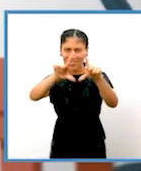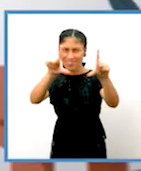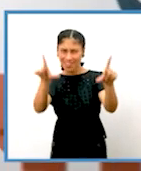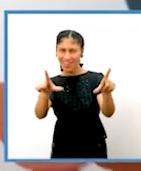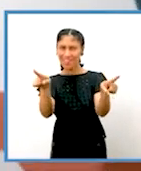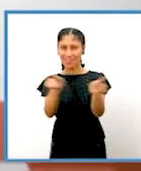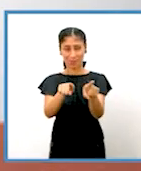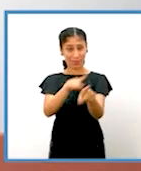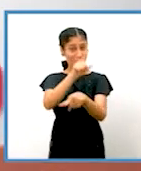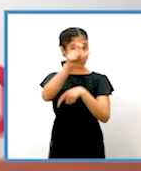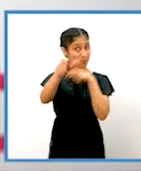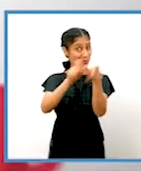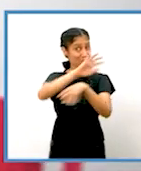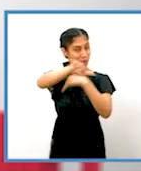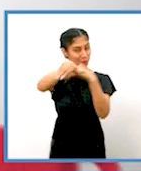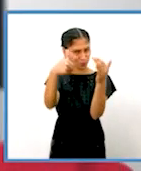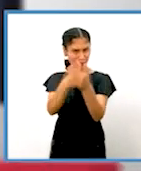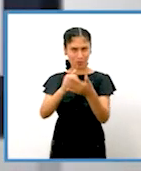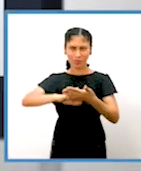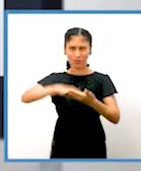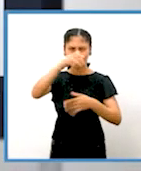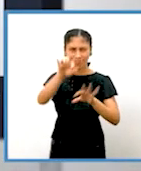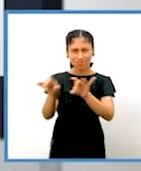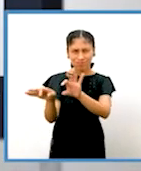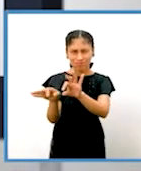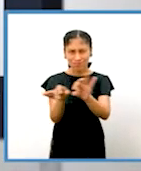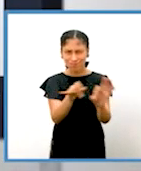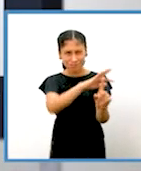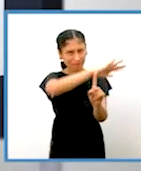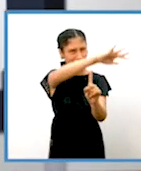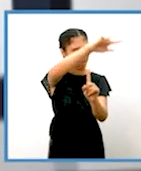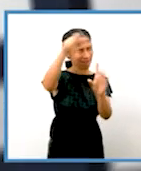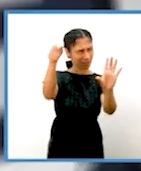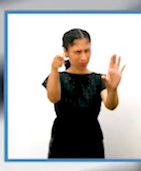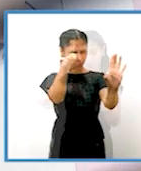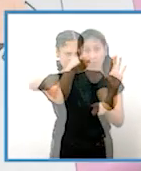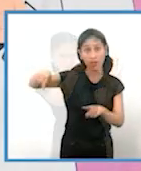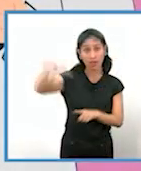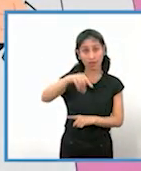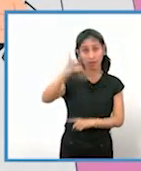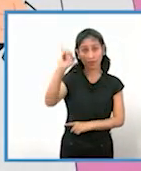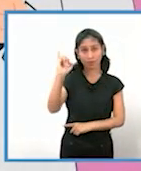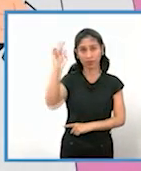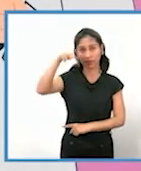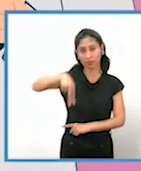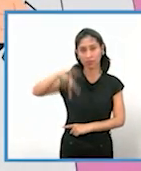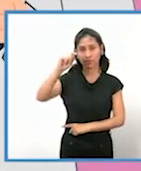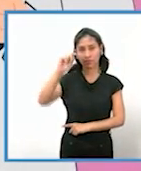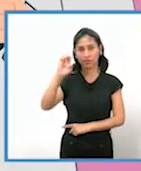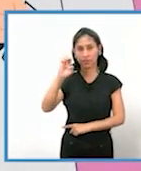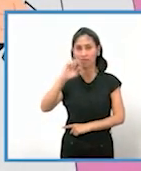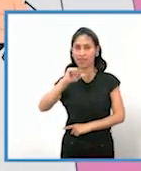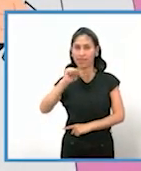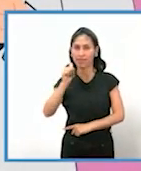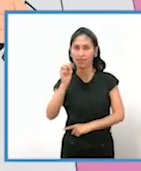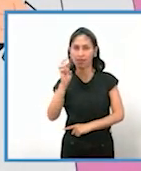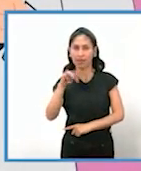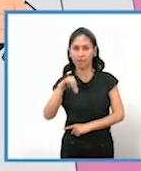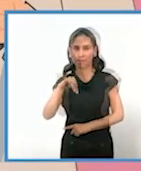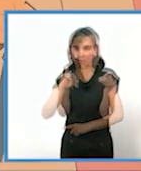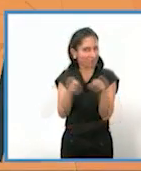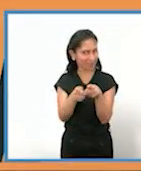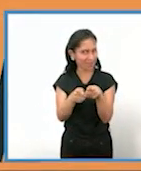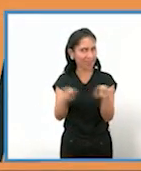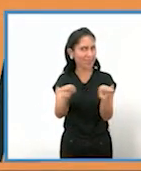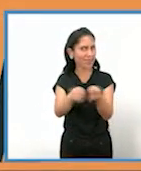recibir 1.698 solicitudes de acceso a la información pública, 115% más que el año